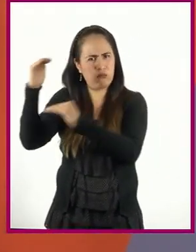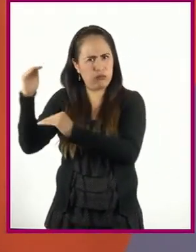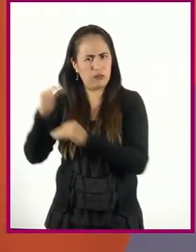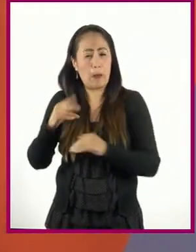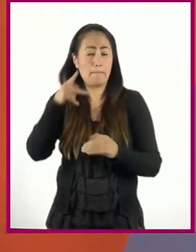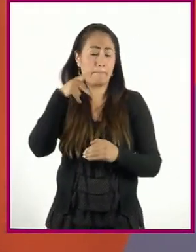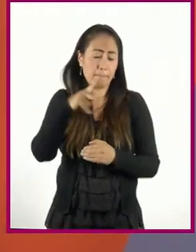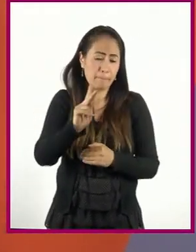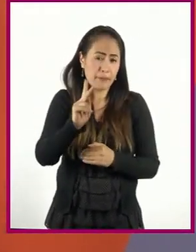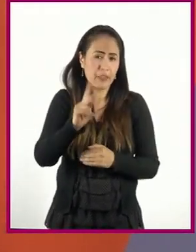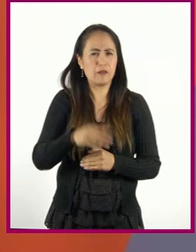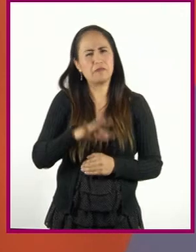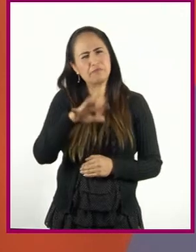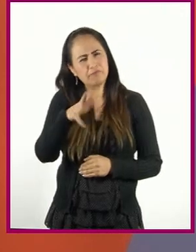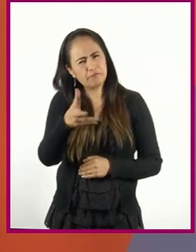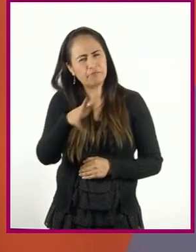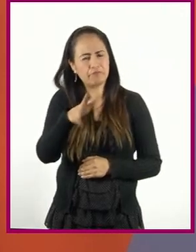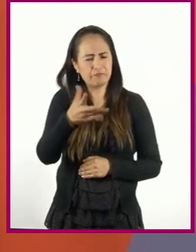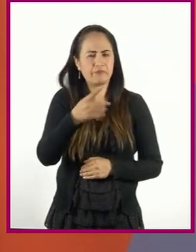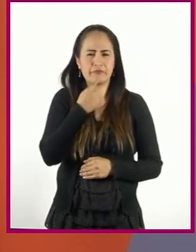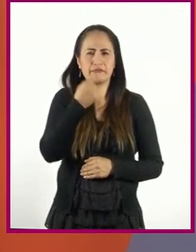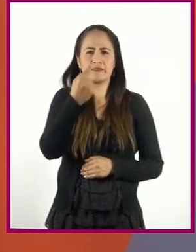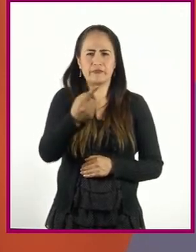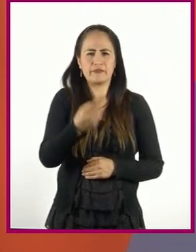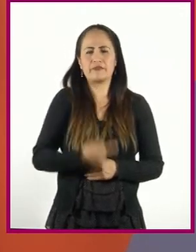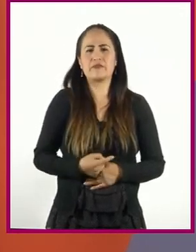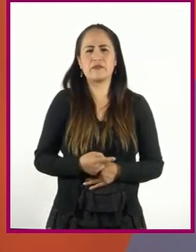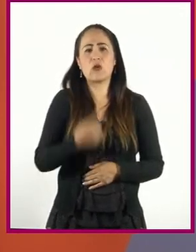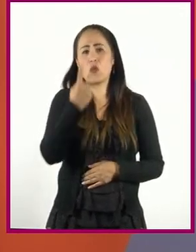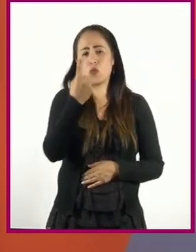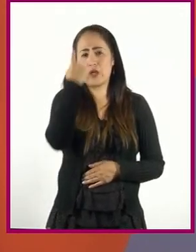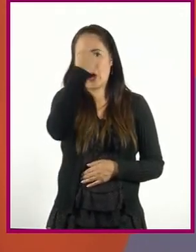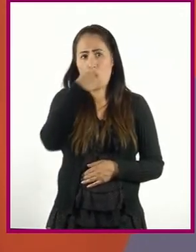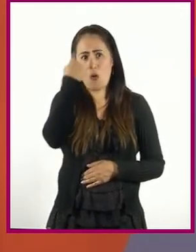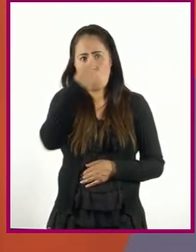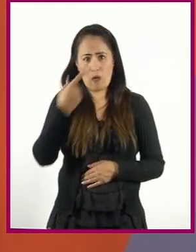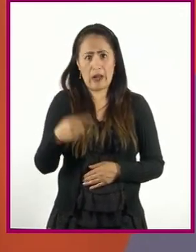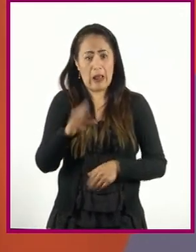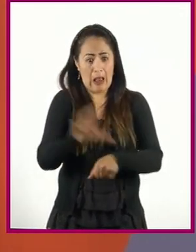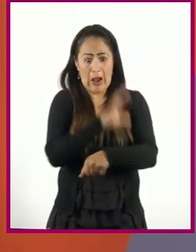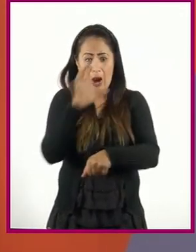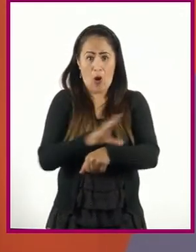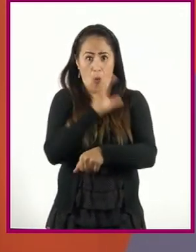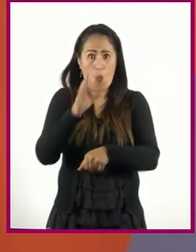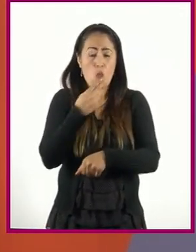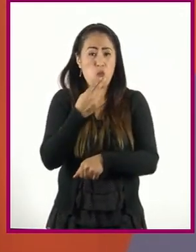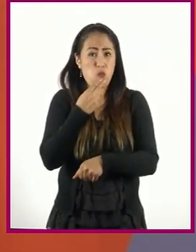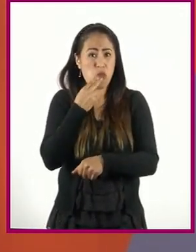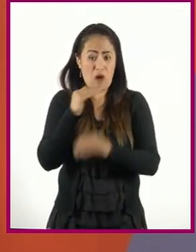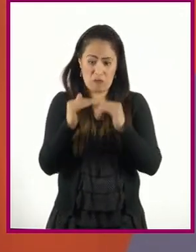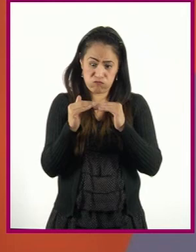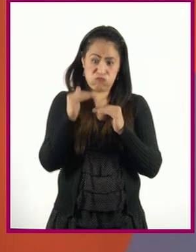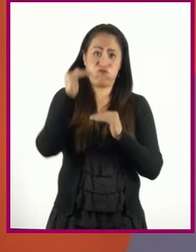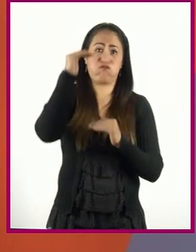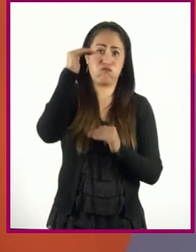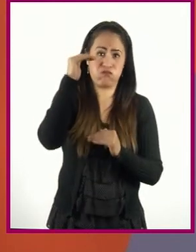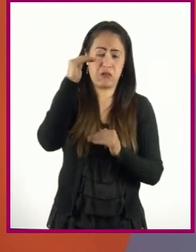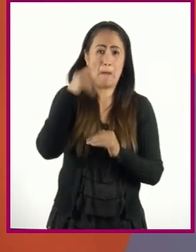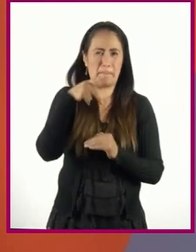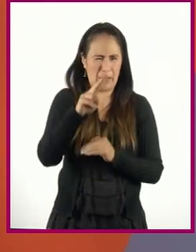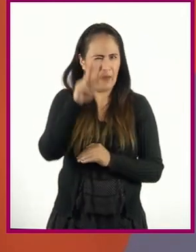Sin embargo, podemos decir que su consumo por hora es elevado, pero el consumo real no es tan